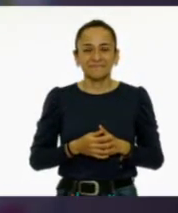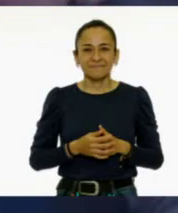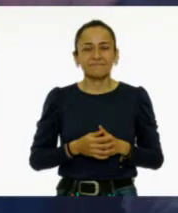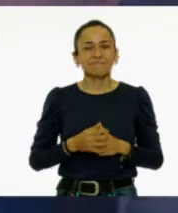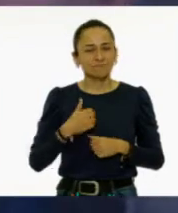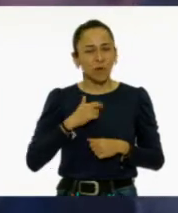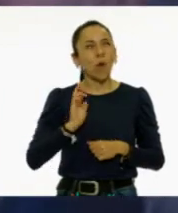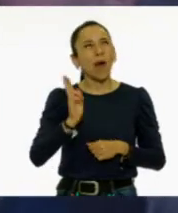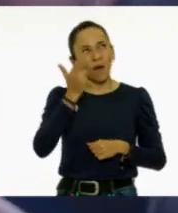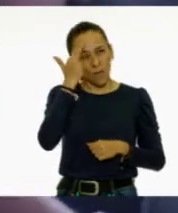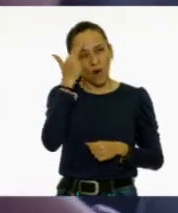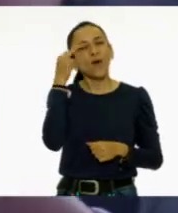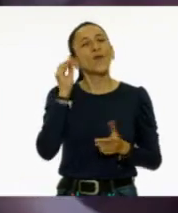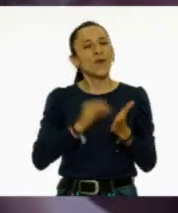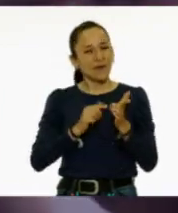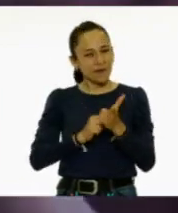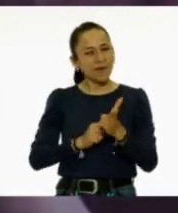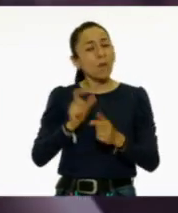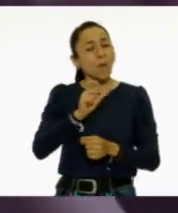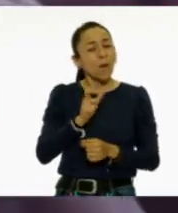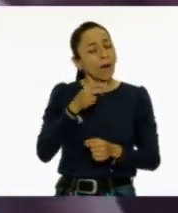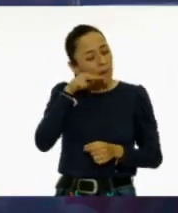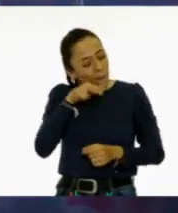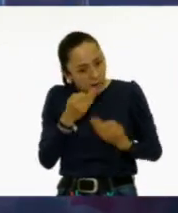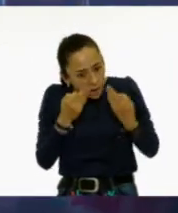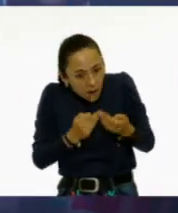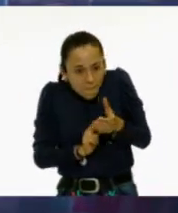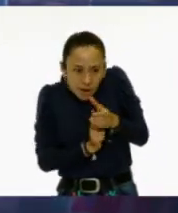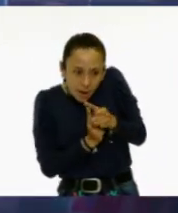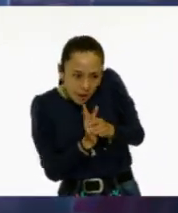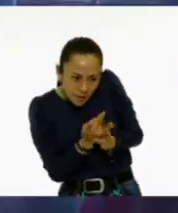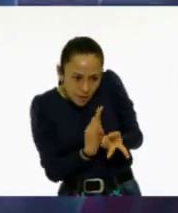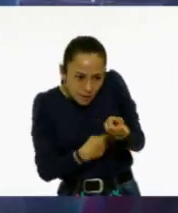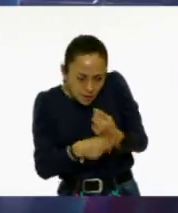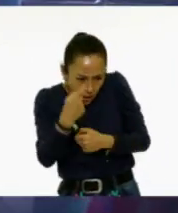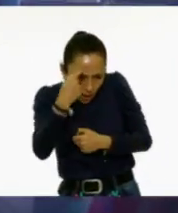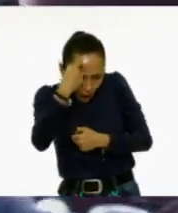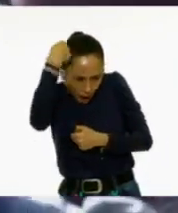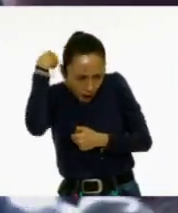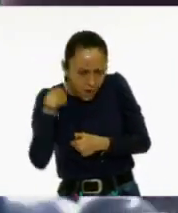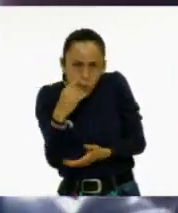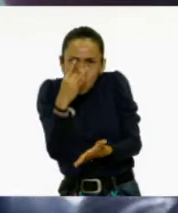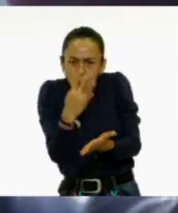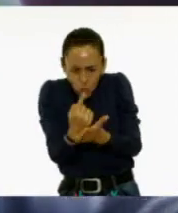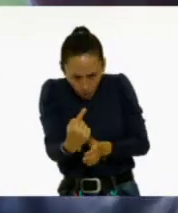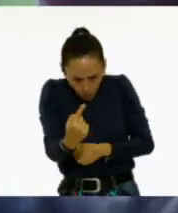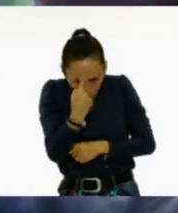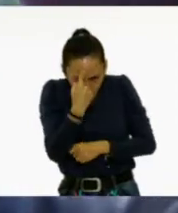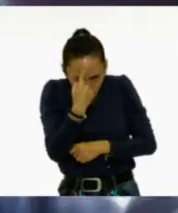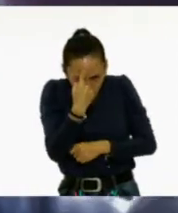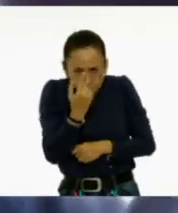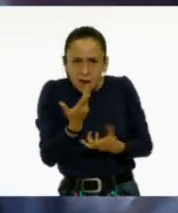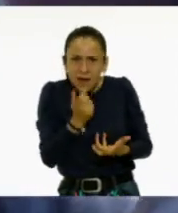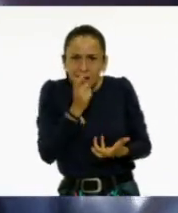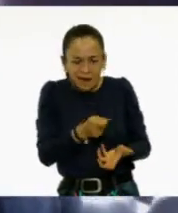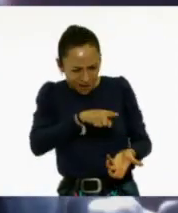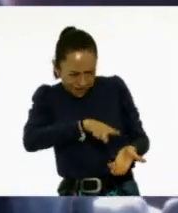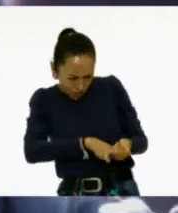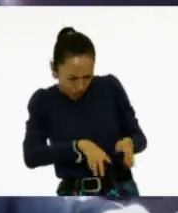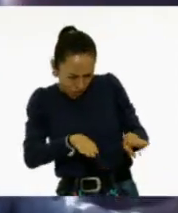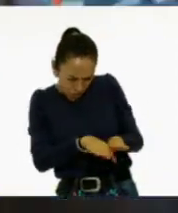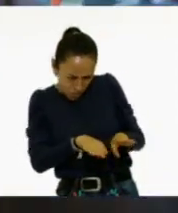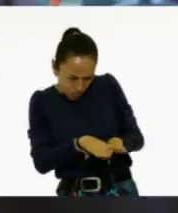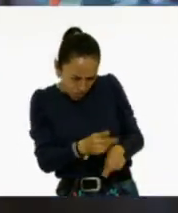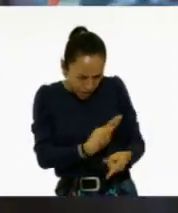Todavía me acuerdo la primera vez que vi germinar una plantita y en mi cabeza solo podía pensar qué tenía que pasar en él para que